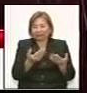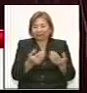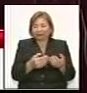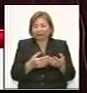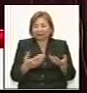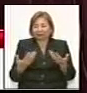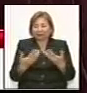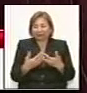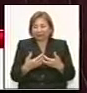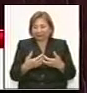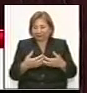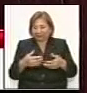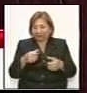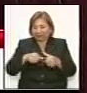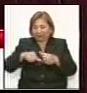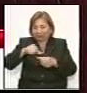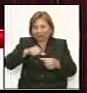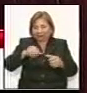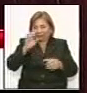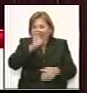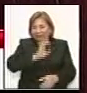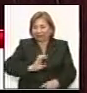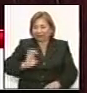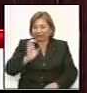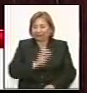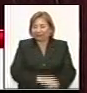delegación parte para Europa, ¿no?